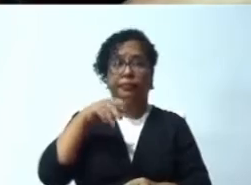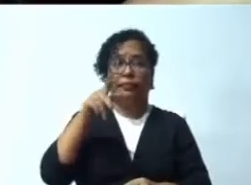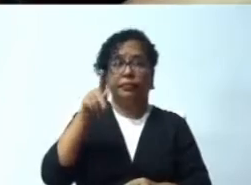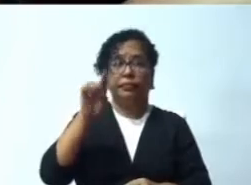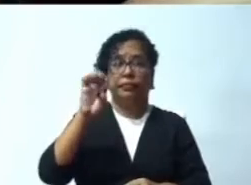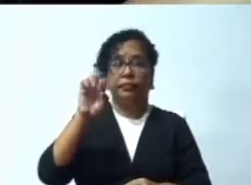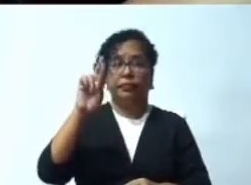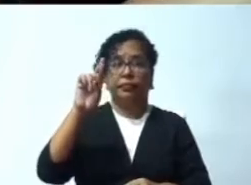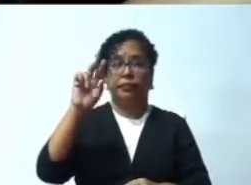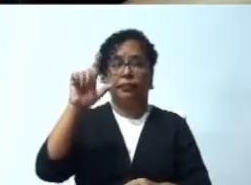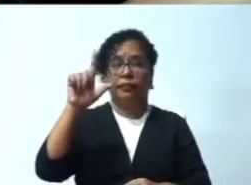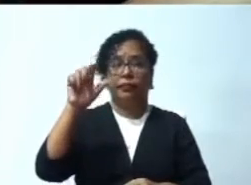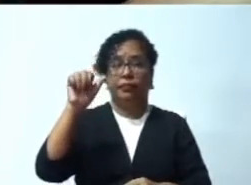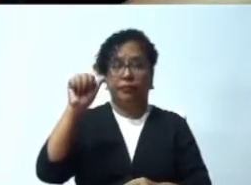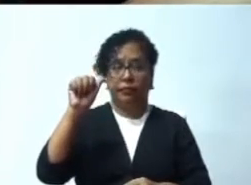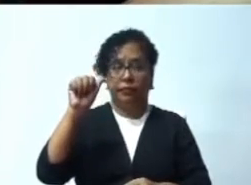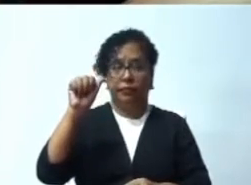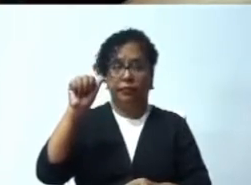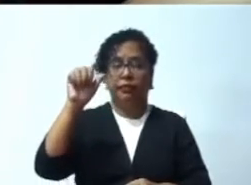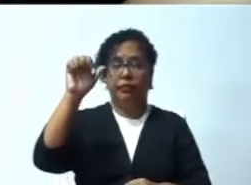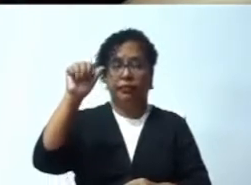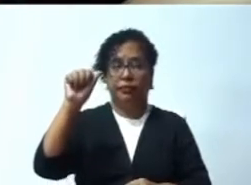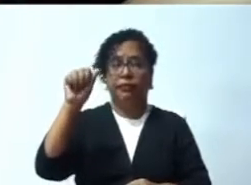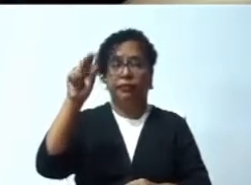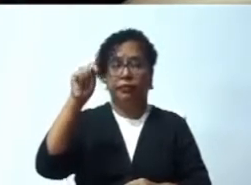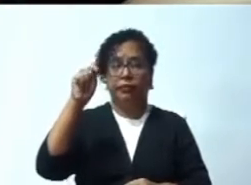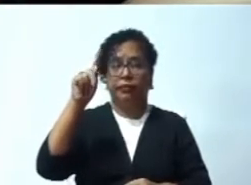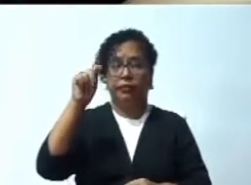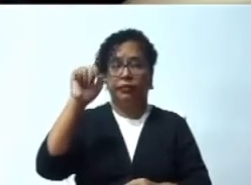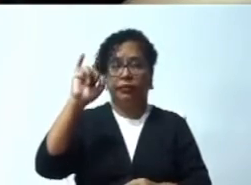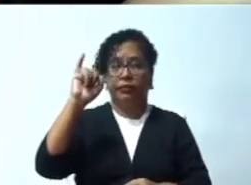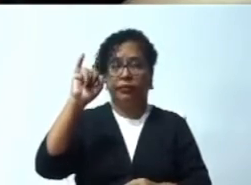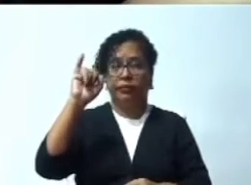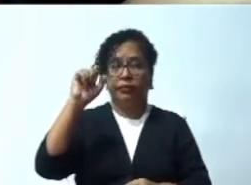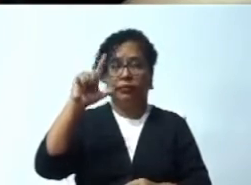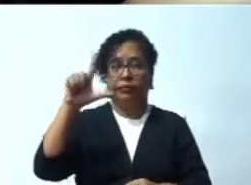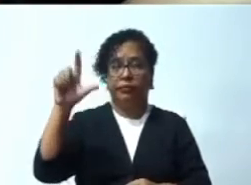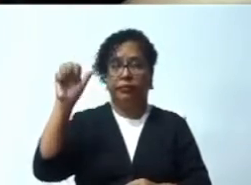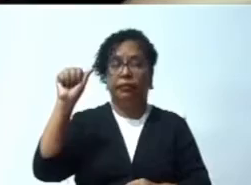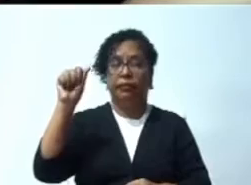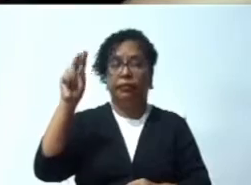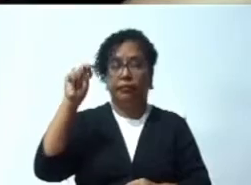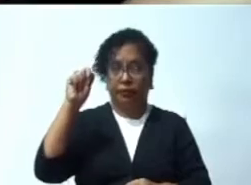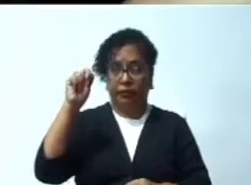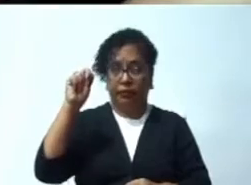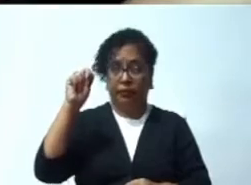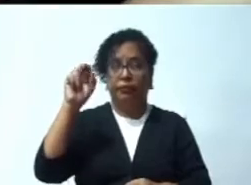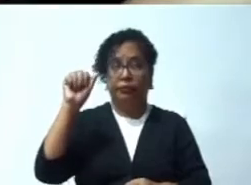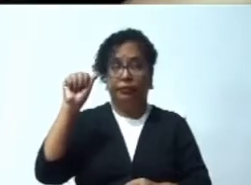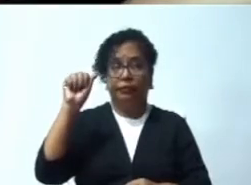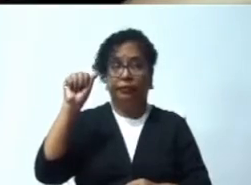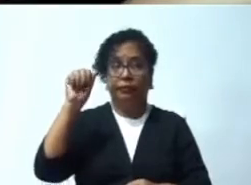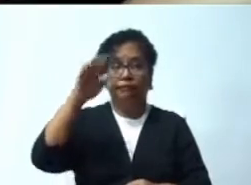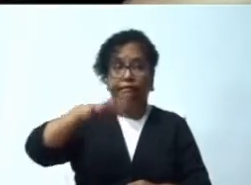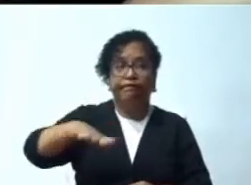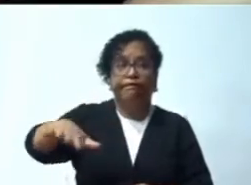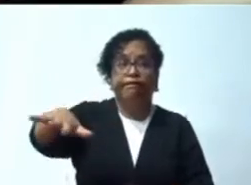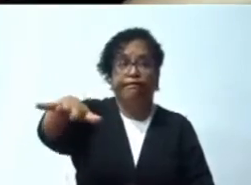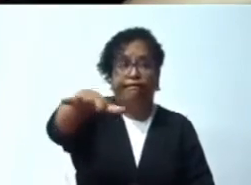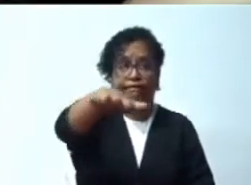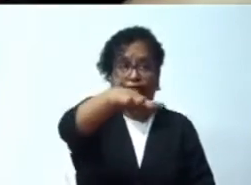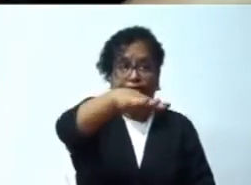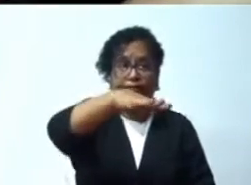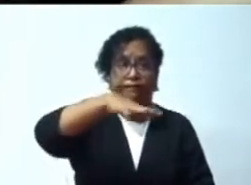el único solar, el único bien que tiene ese sector para construir una obra de bien